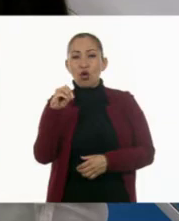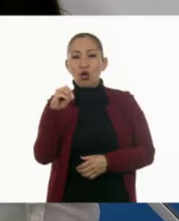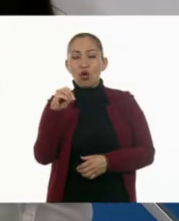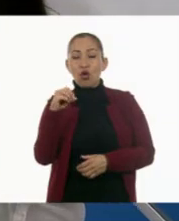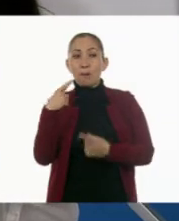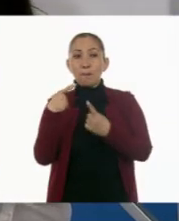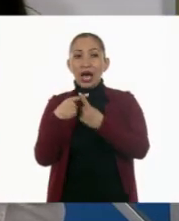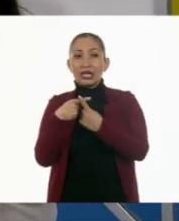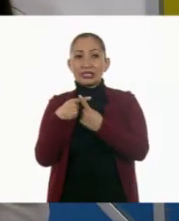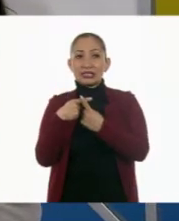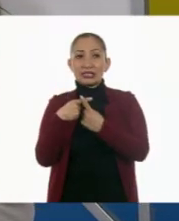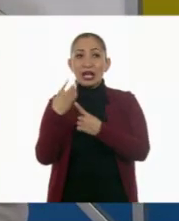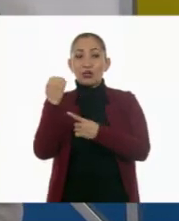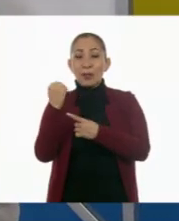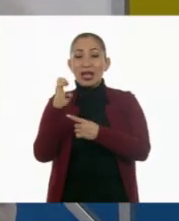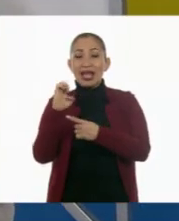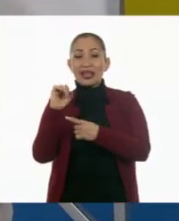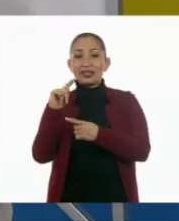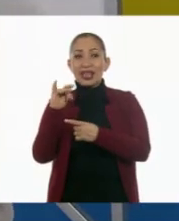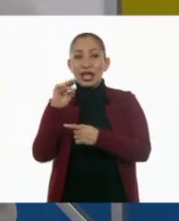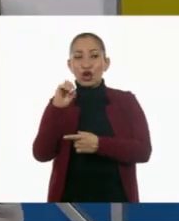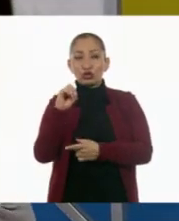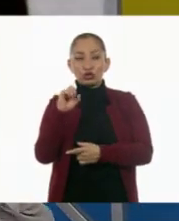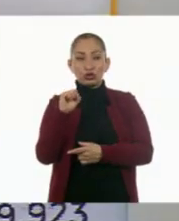más 9 enteros,